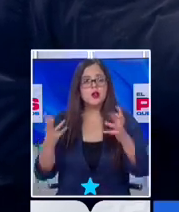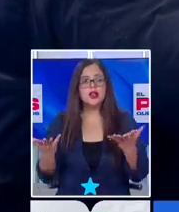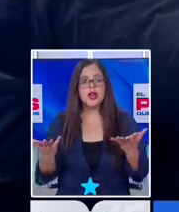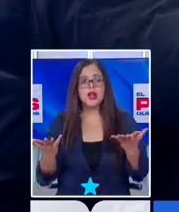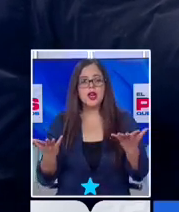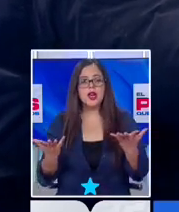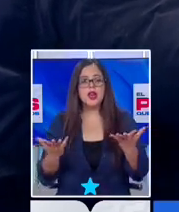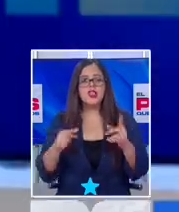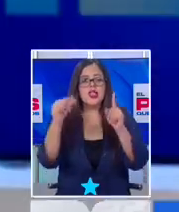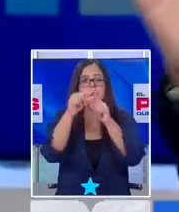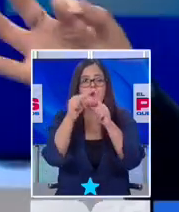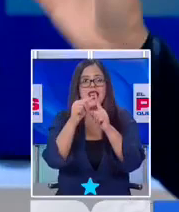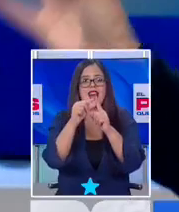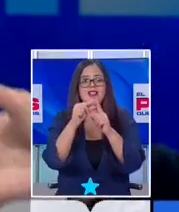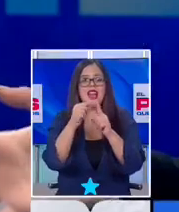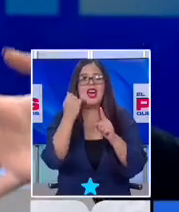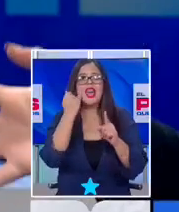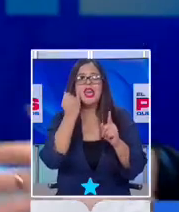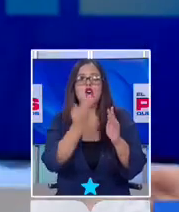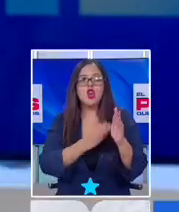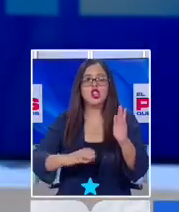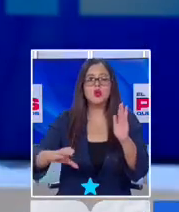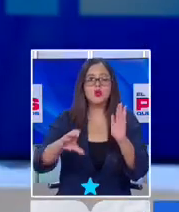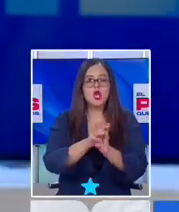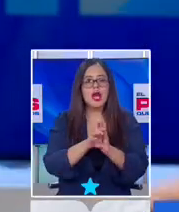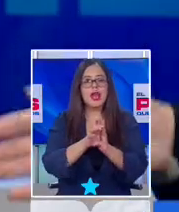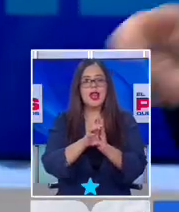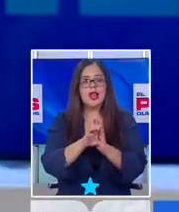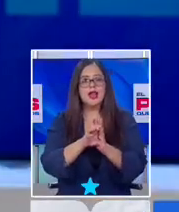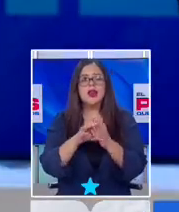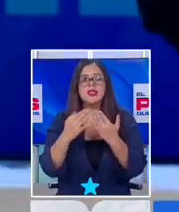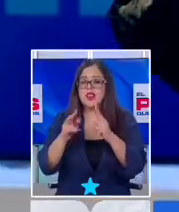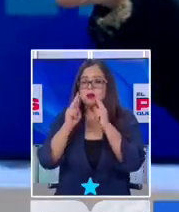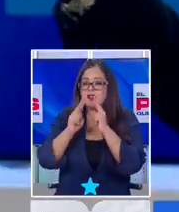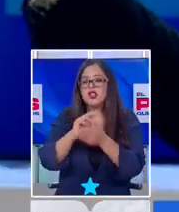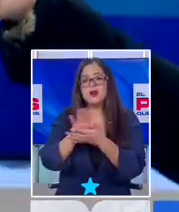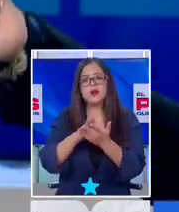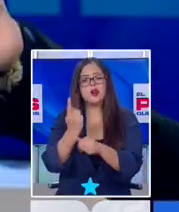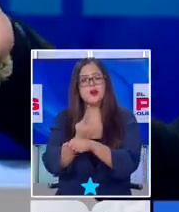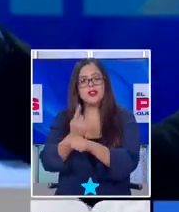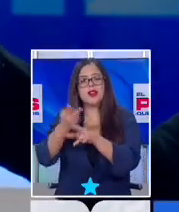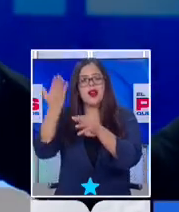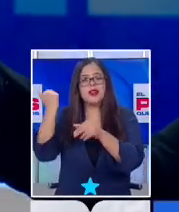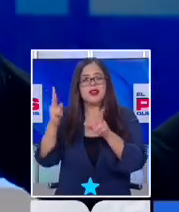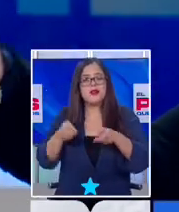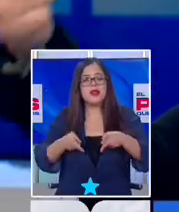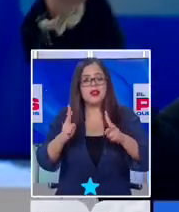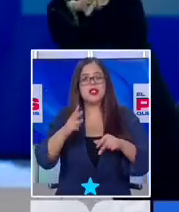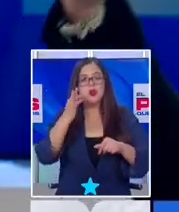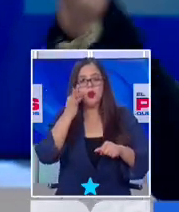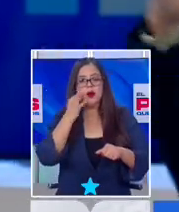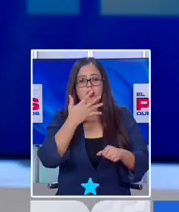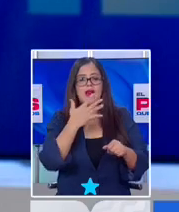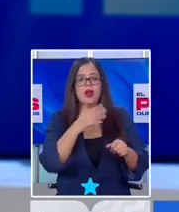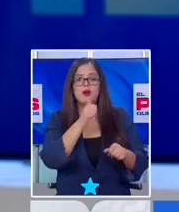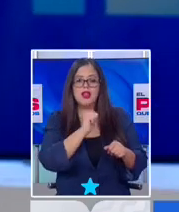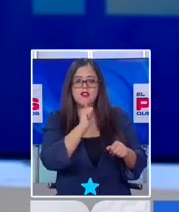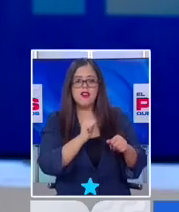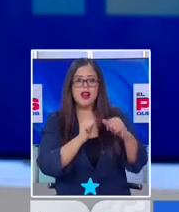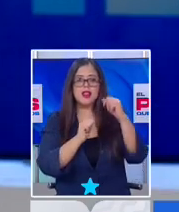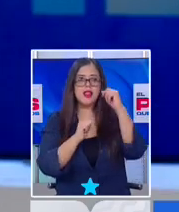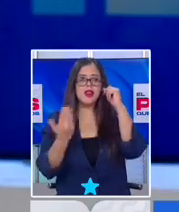inconstitucional esa es la famosa palabra cierto que escuchamos cuando cuando hablamos por ejemplo el derecho humano al agua que tanta falta